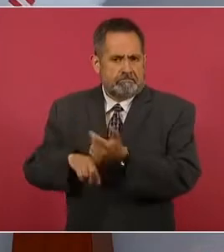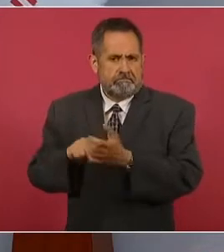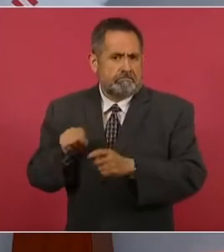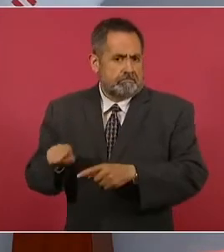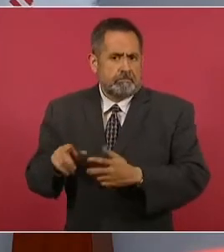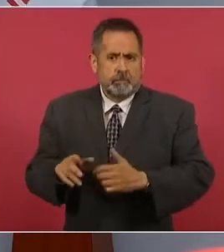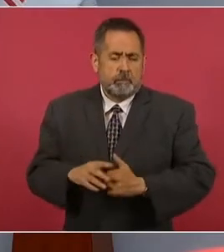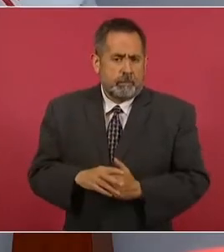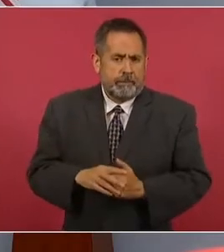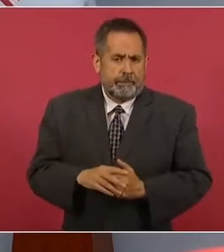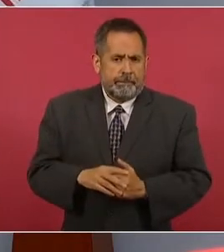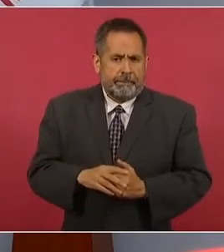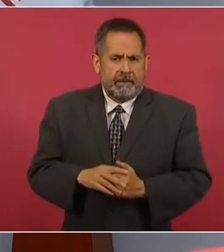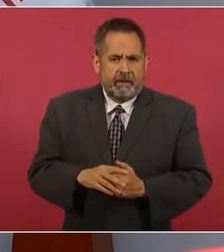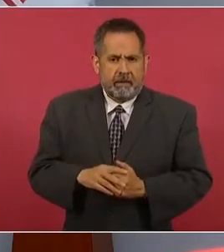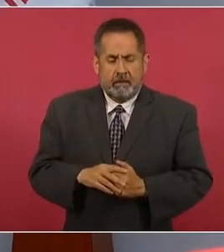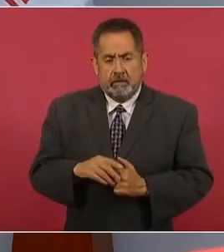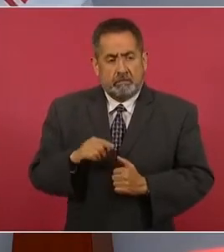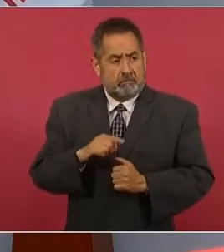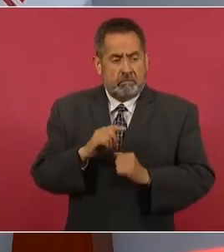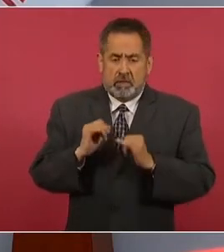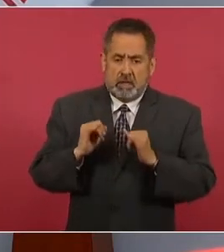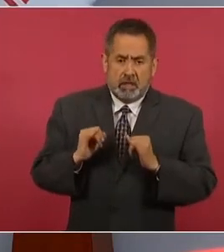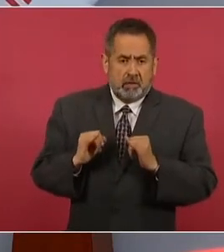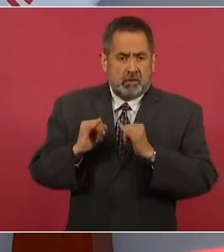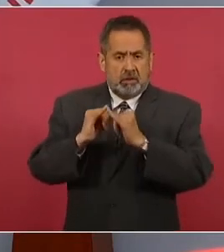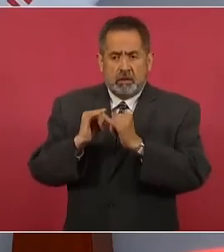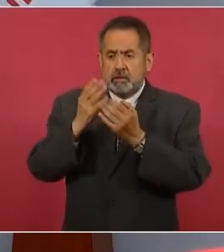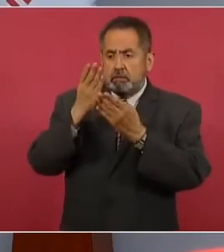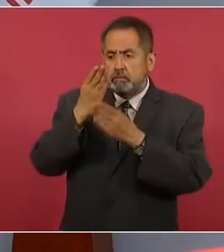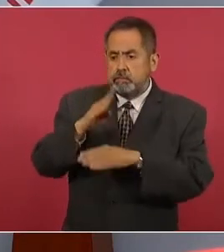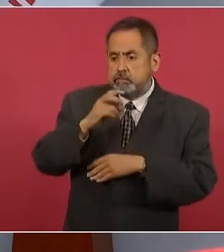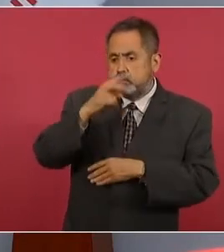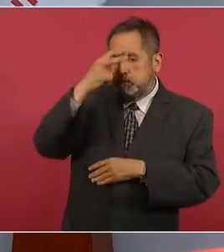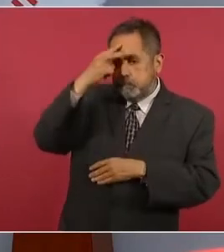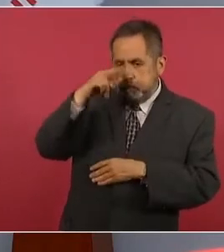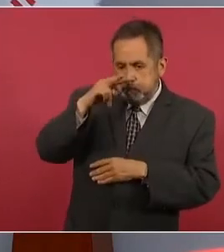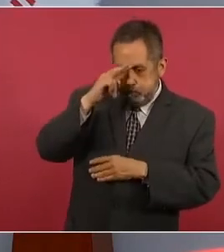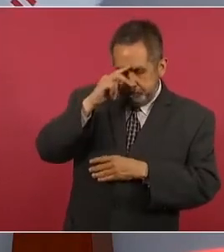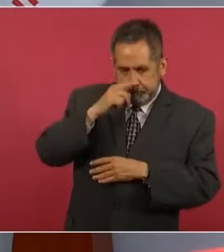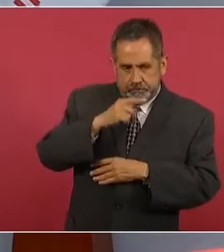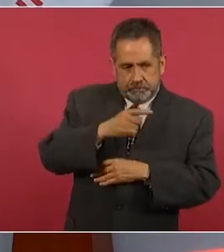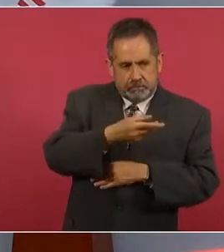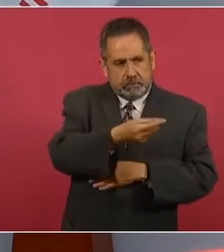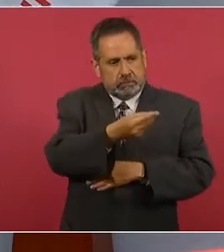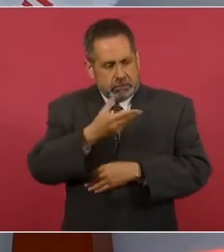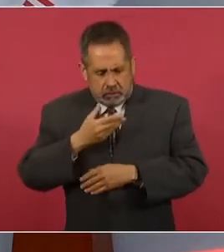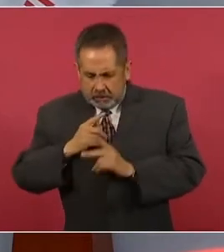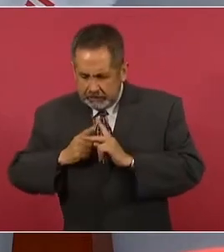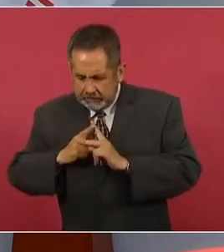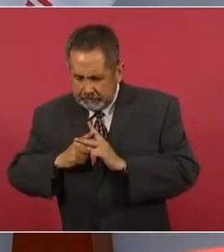Son instituciones que permiten saber cómo andamos,